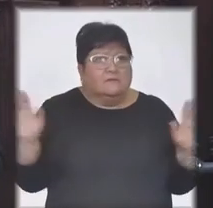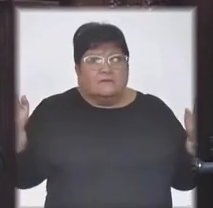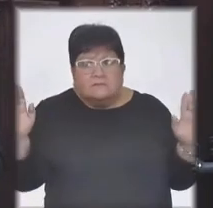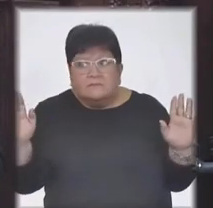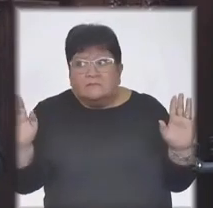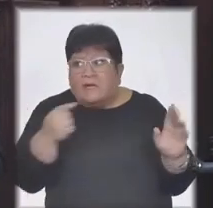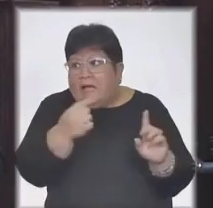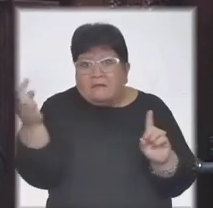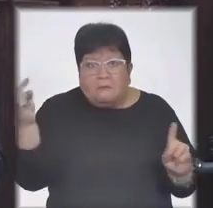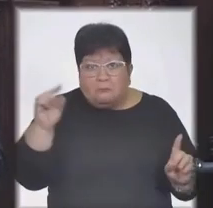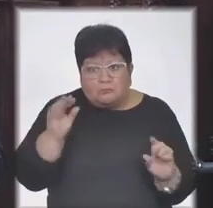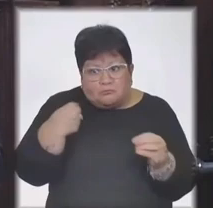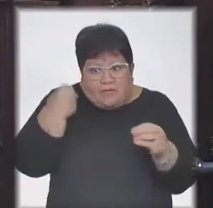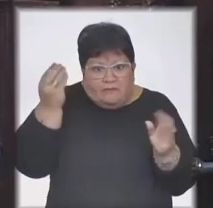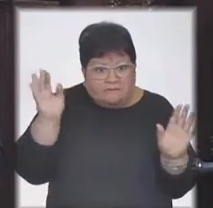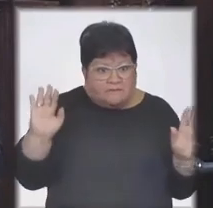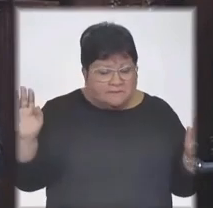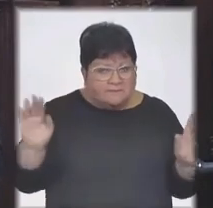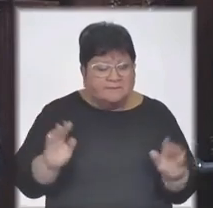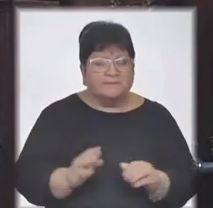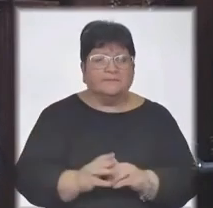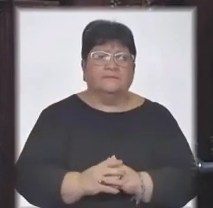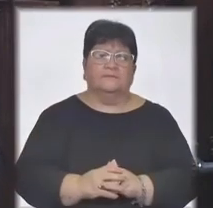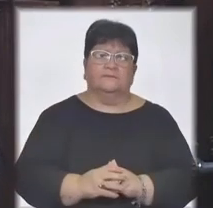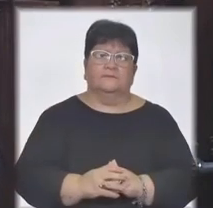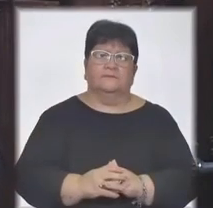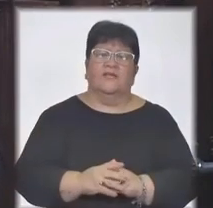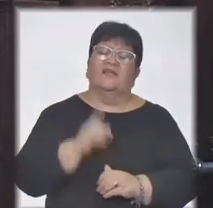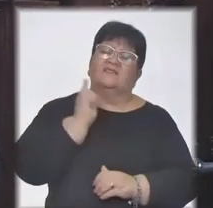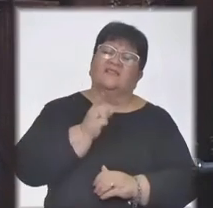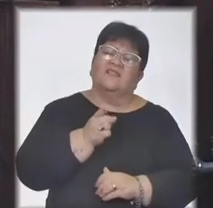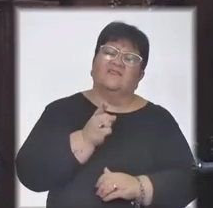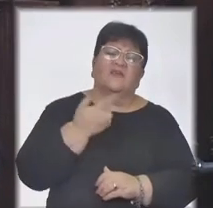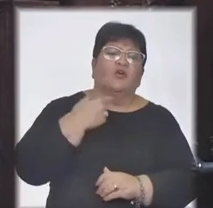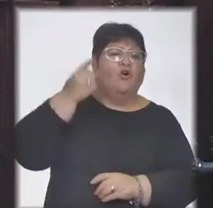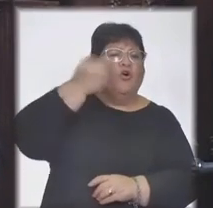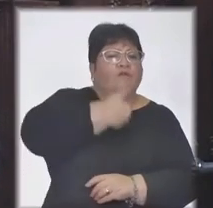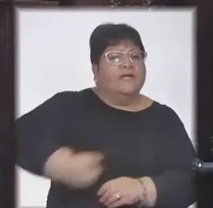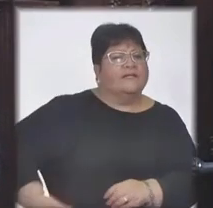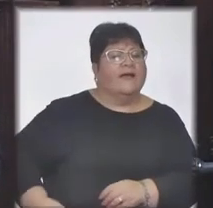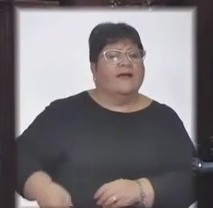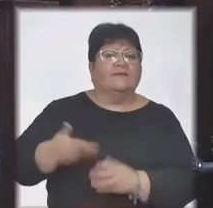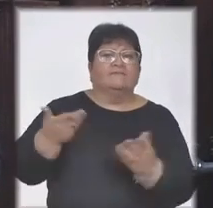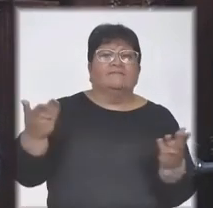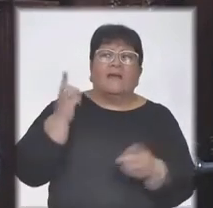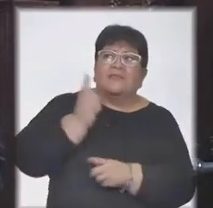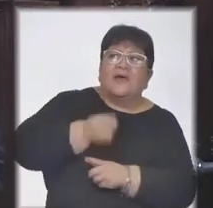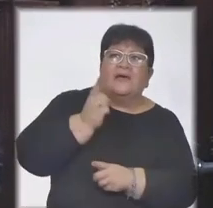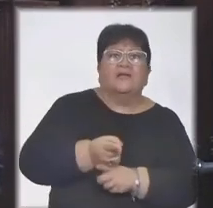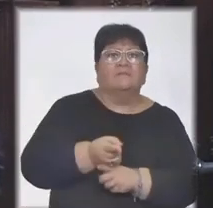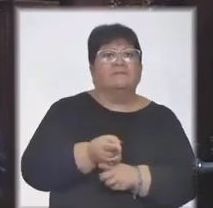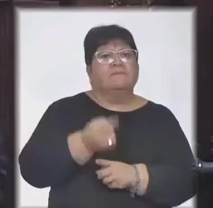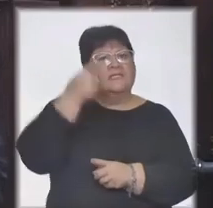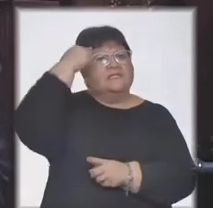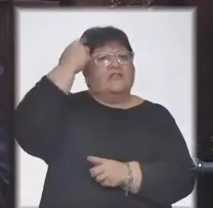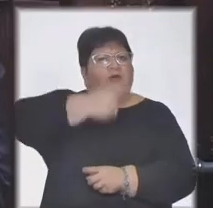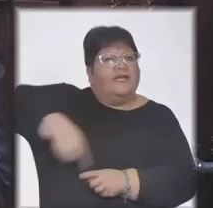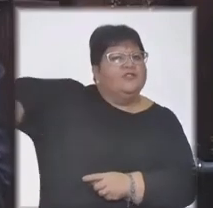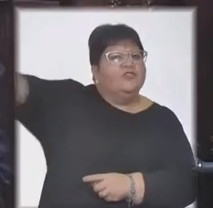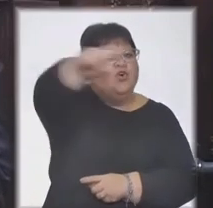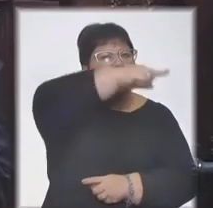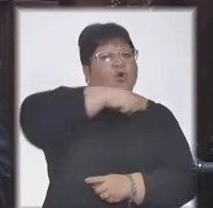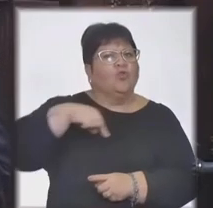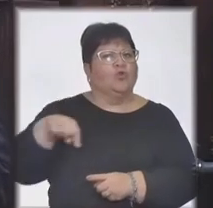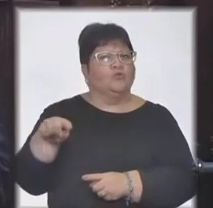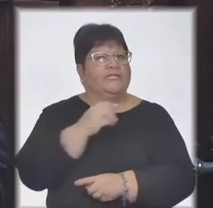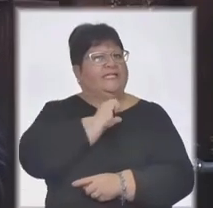y nosotros eso no lo compartimos. Se debe gobernar pensando en todos, en el bien común, y esa es nuestra visión. El Estado